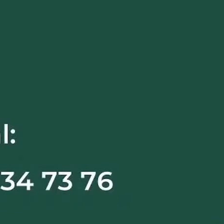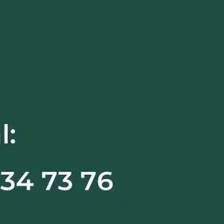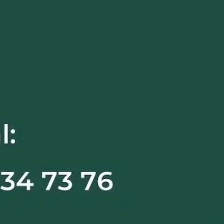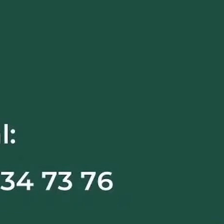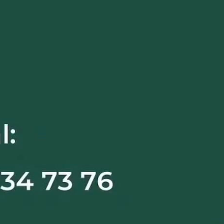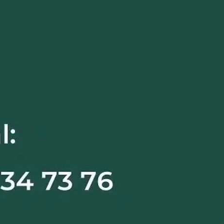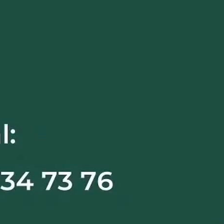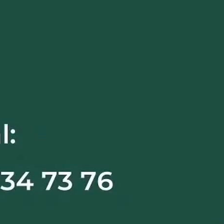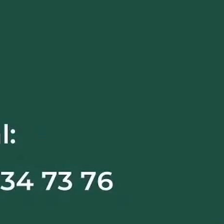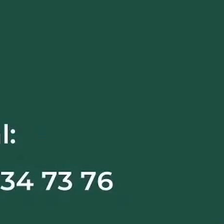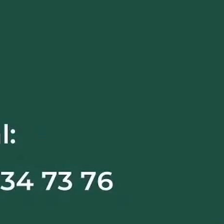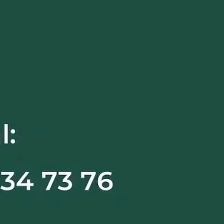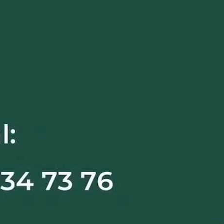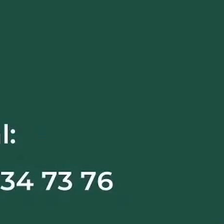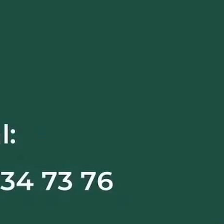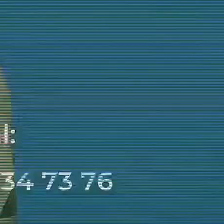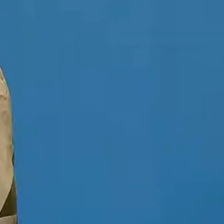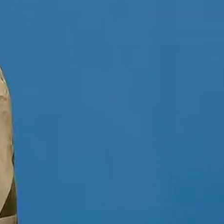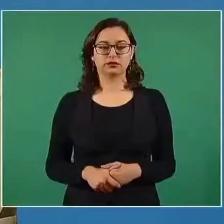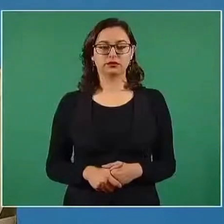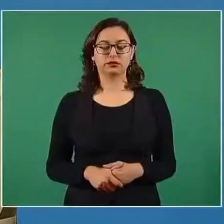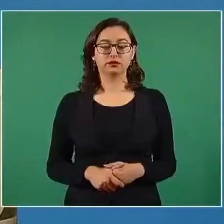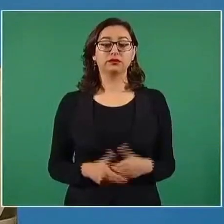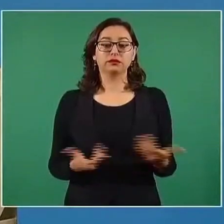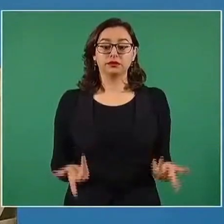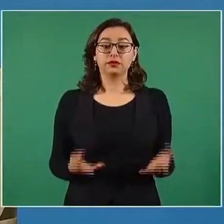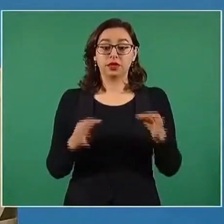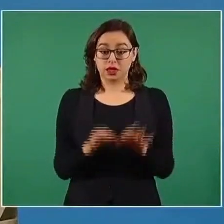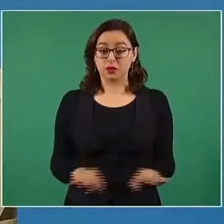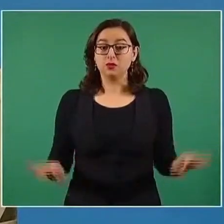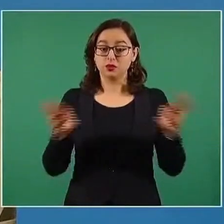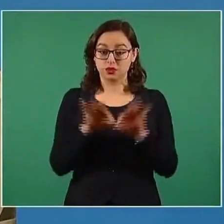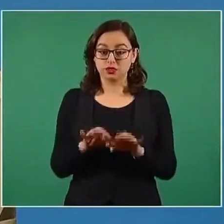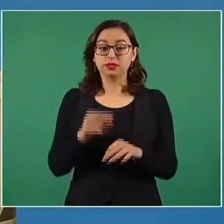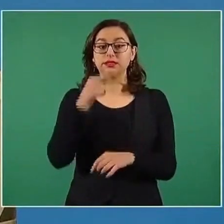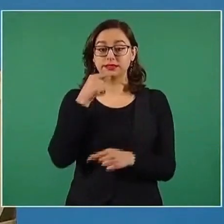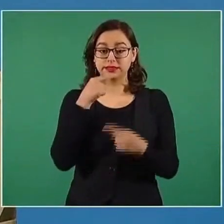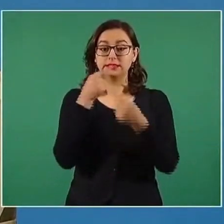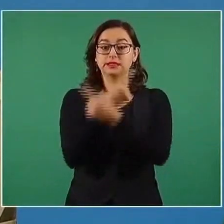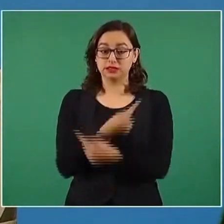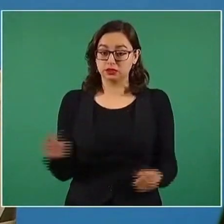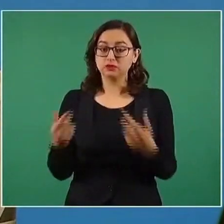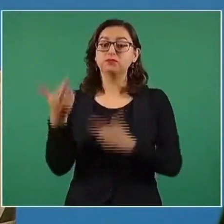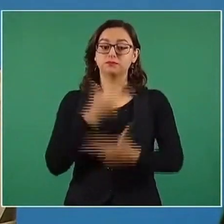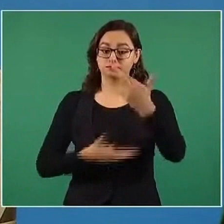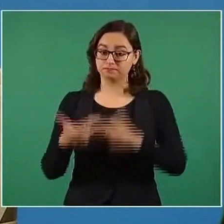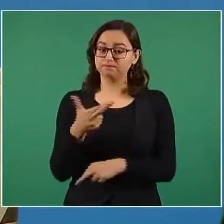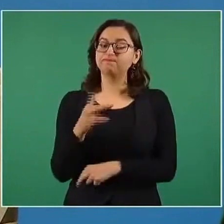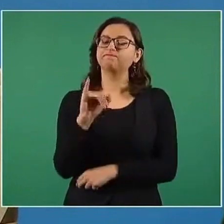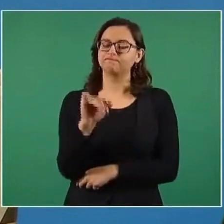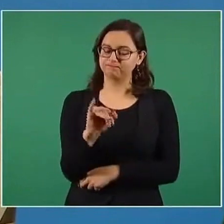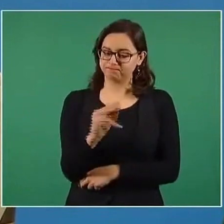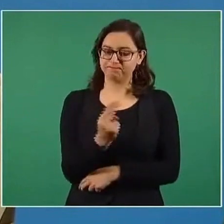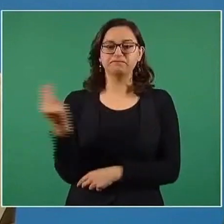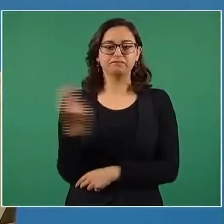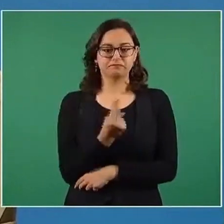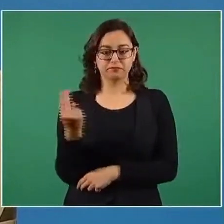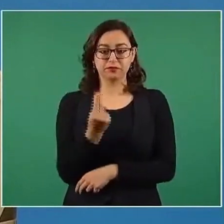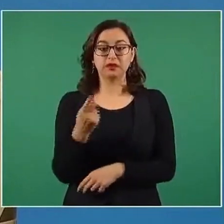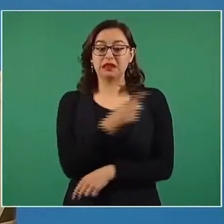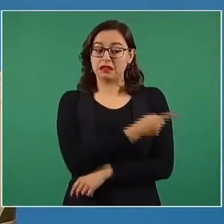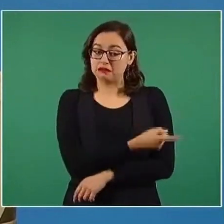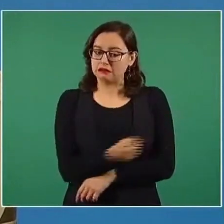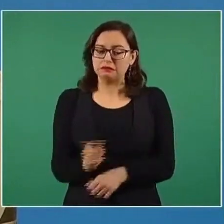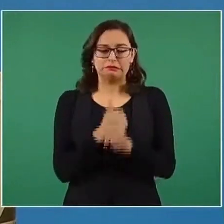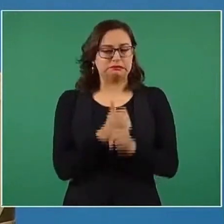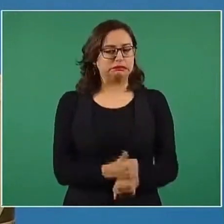es prioritario que los niños regresen. Yo insisto, sí hay afectación tanto en lo físico como en lo emocional,